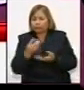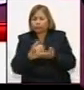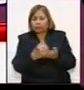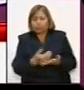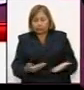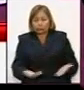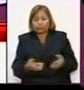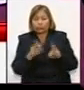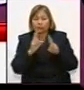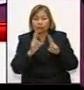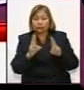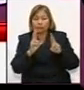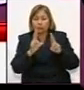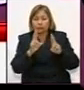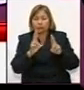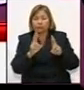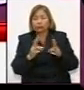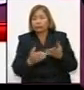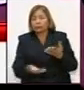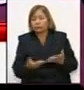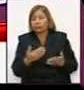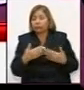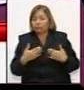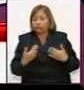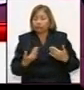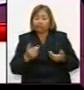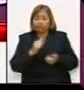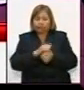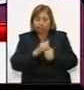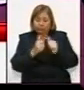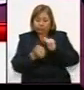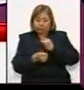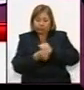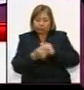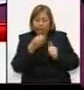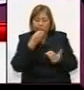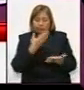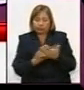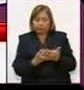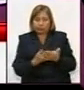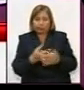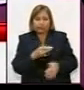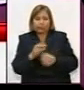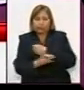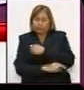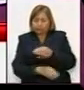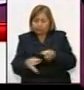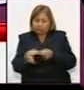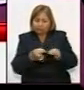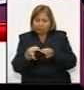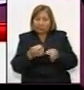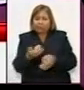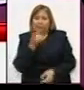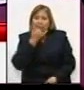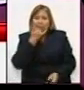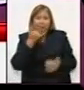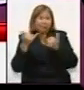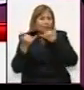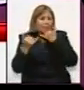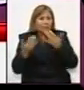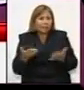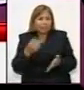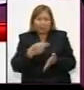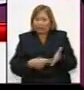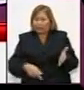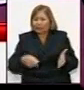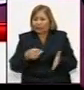parlamentaria. Ojalá, Presidenta, podamos revertir esa situación por el bien del país y explicarle a la ciudadanía por qué es un error haber eliminado